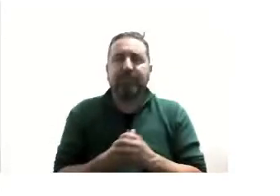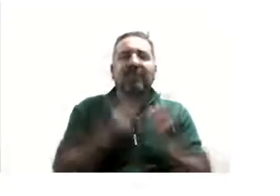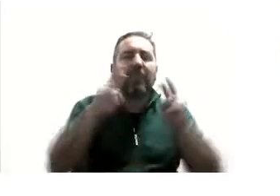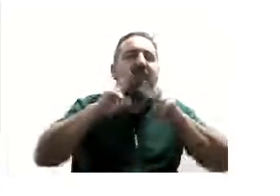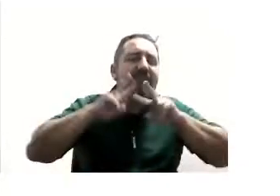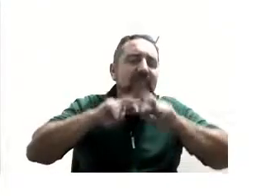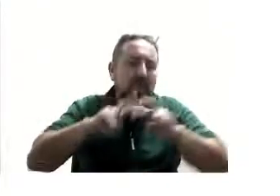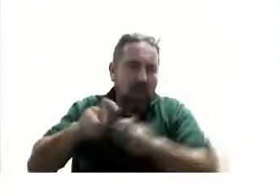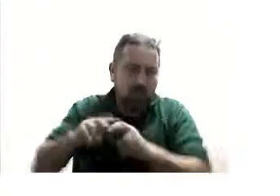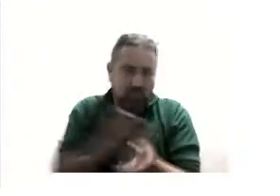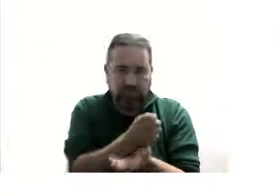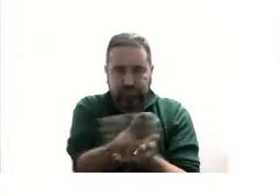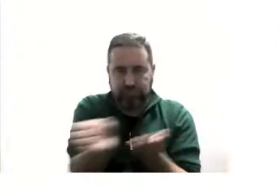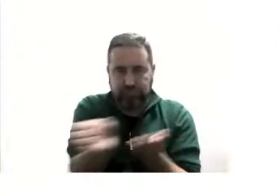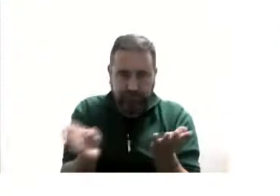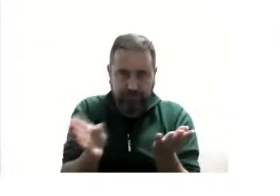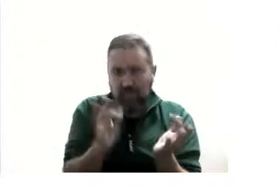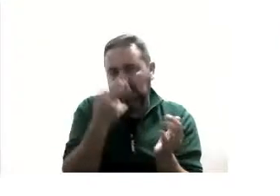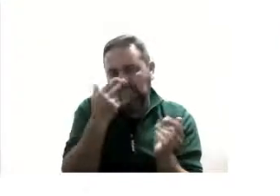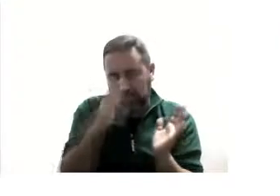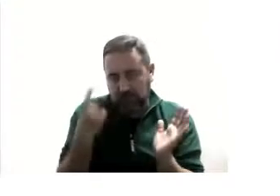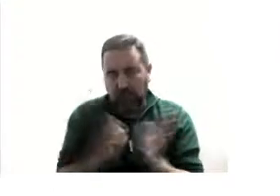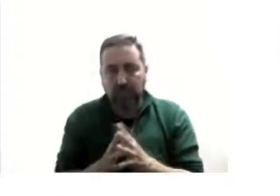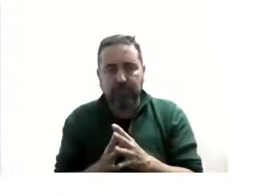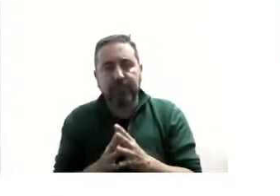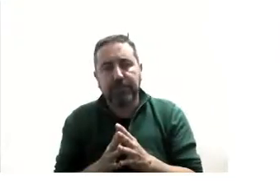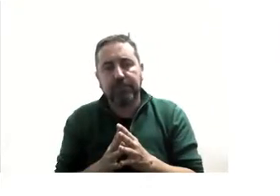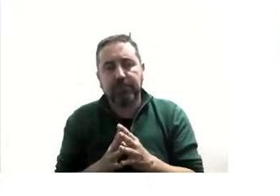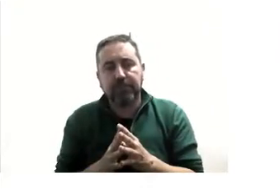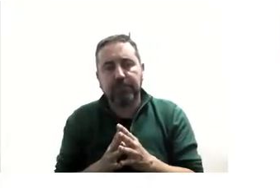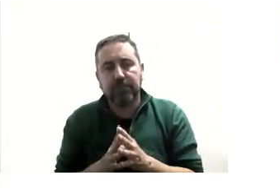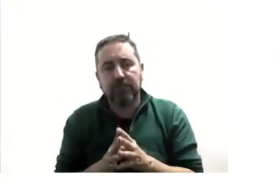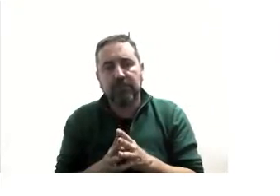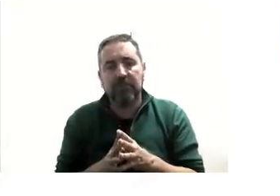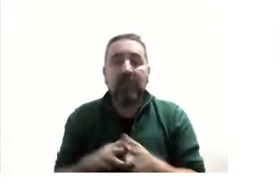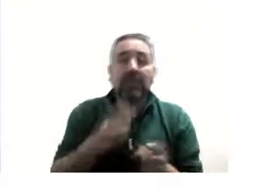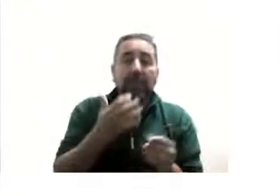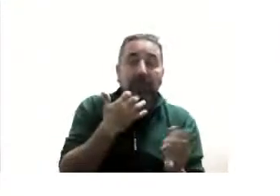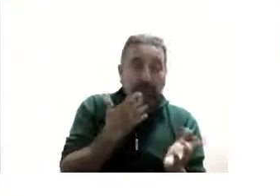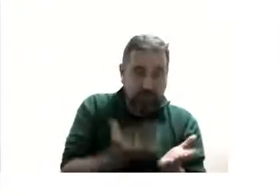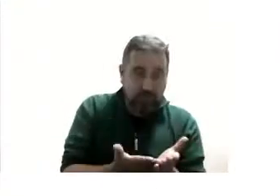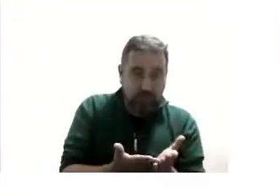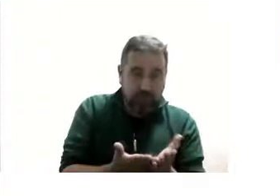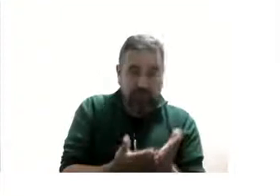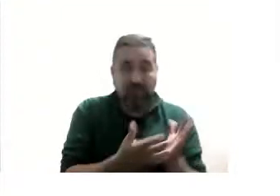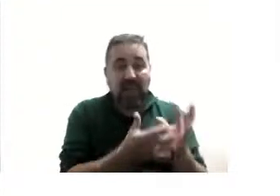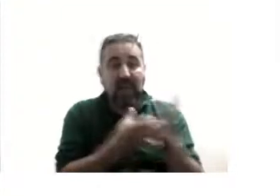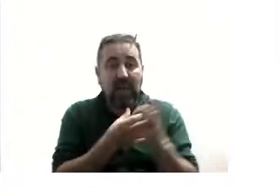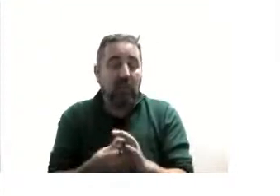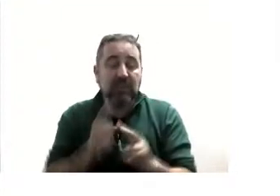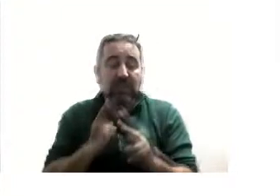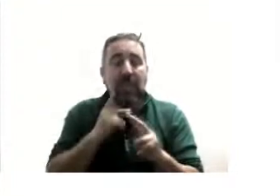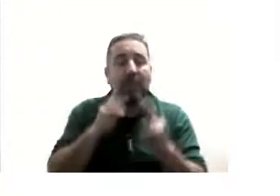investigación que interesan. Por ejemplo, en relación con los acúfenos y